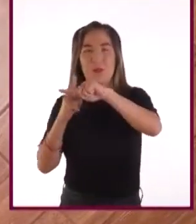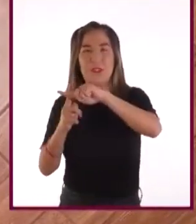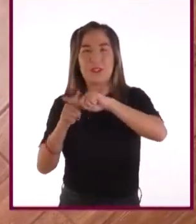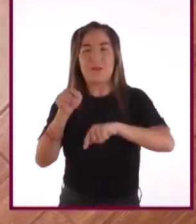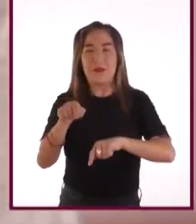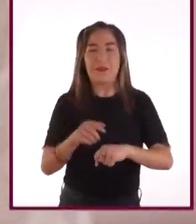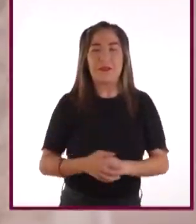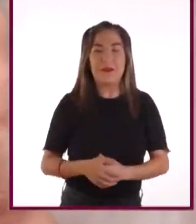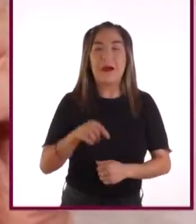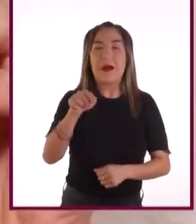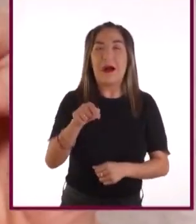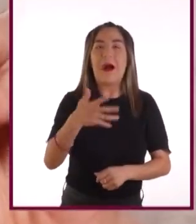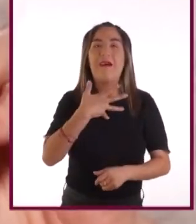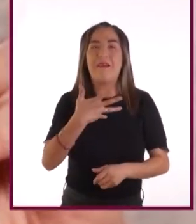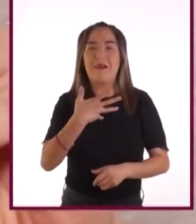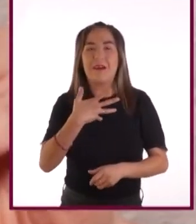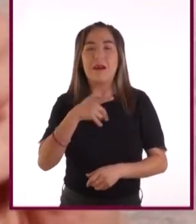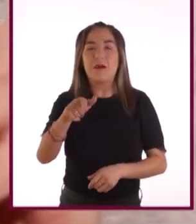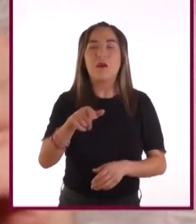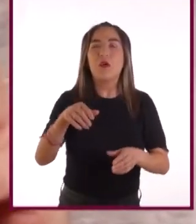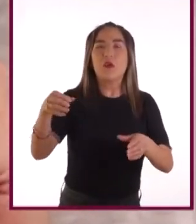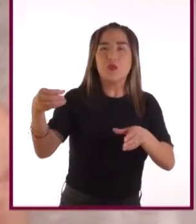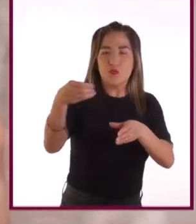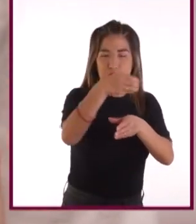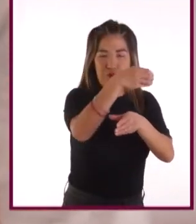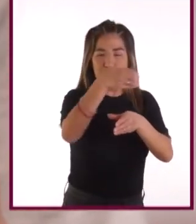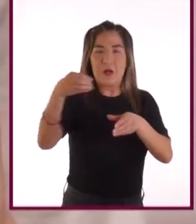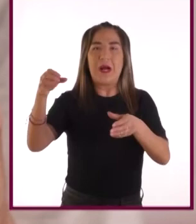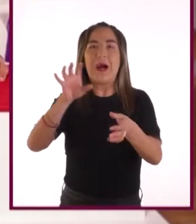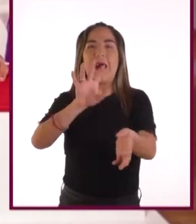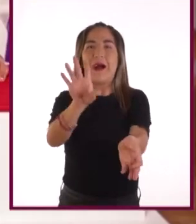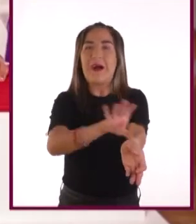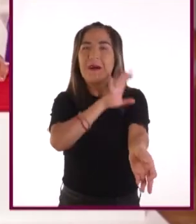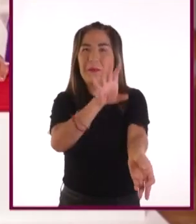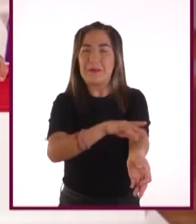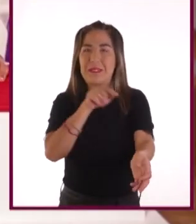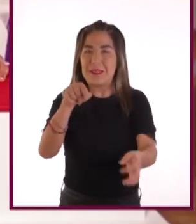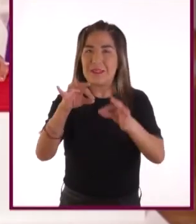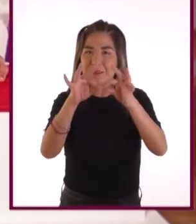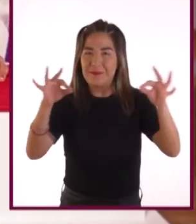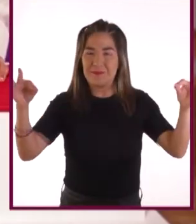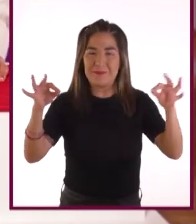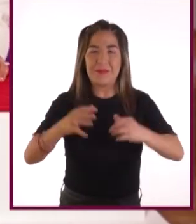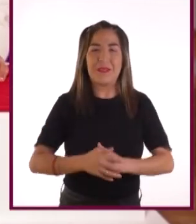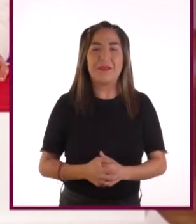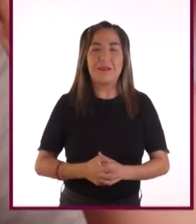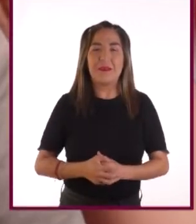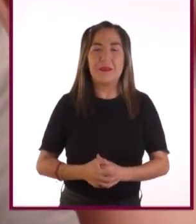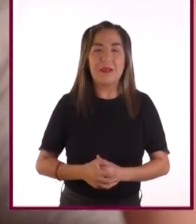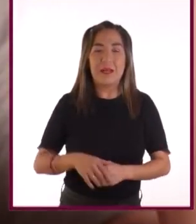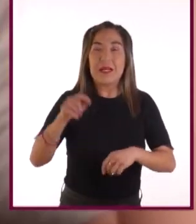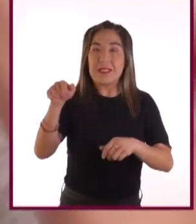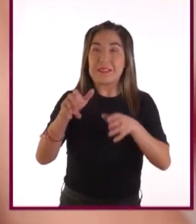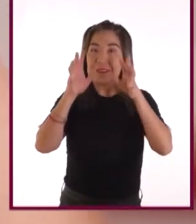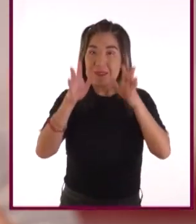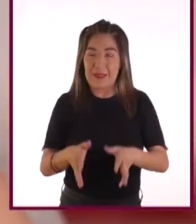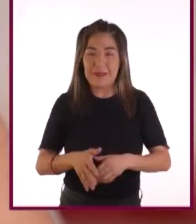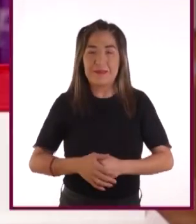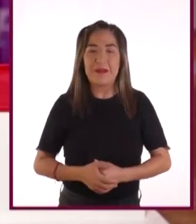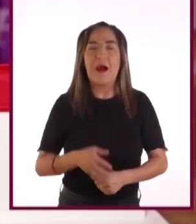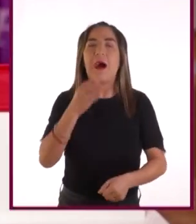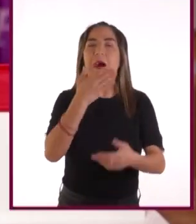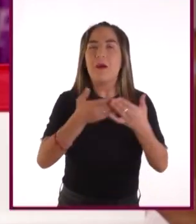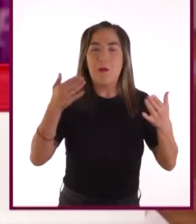positivo, porque justo ahí es donde van a pasar los cables. Ahí estamos. Una vez hecho